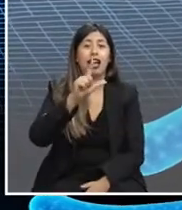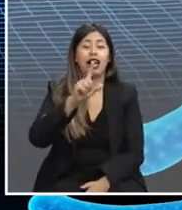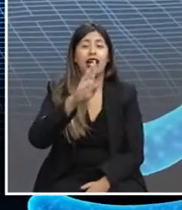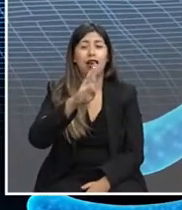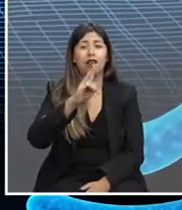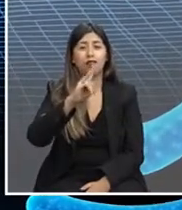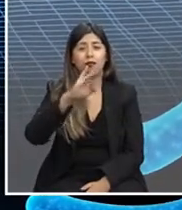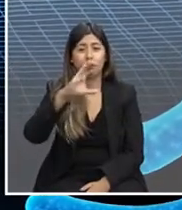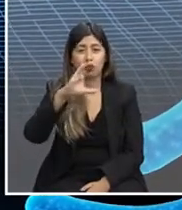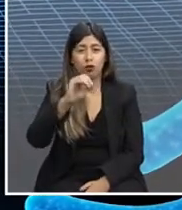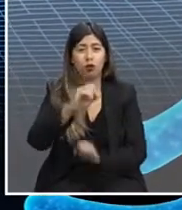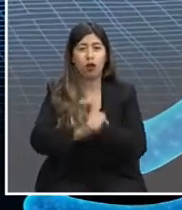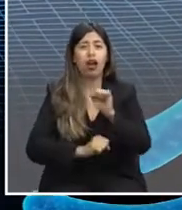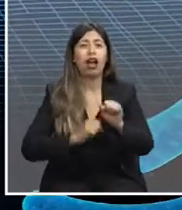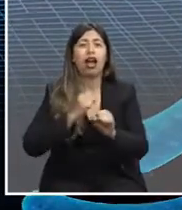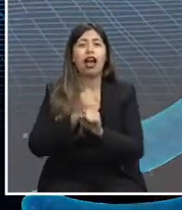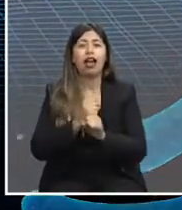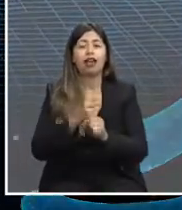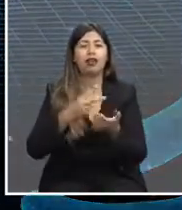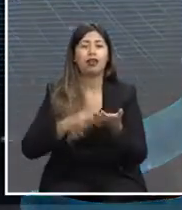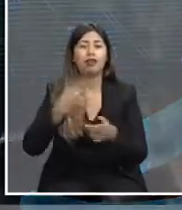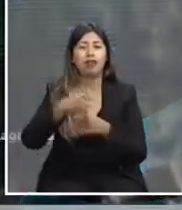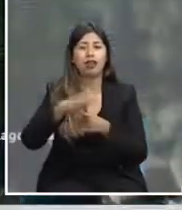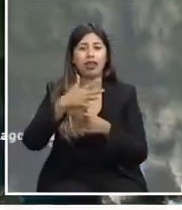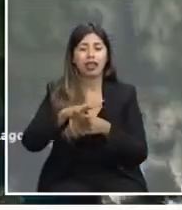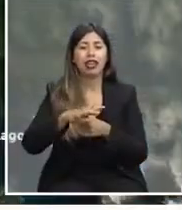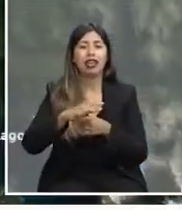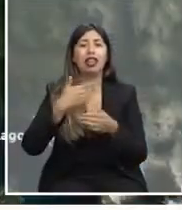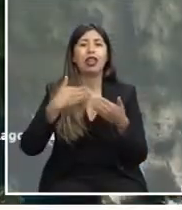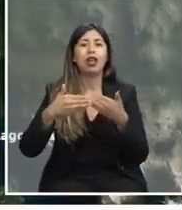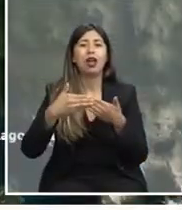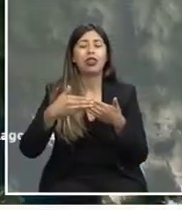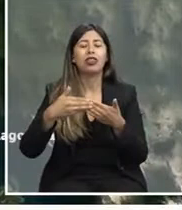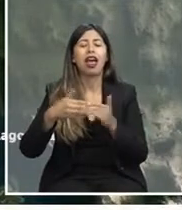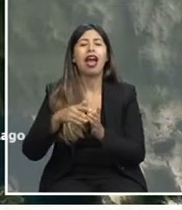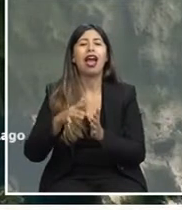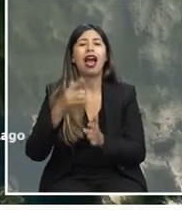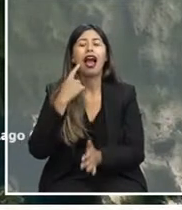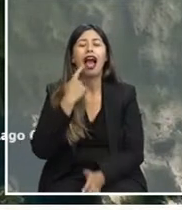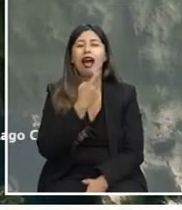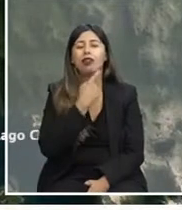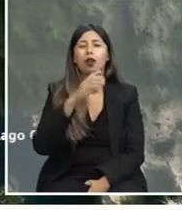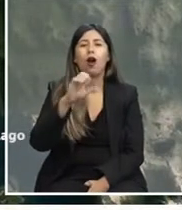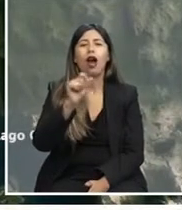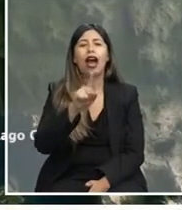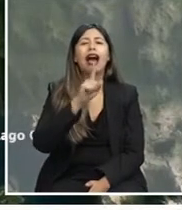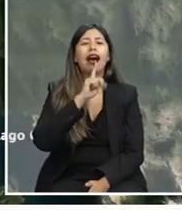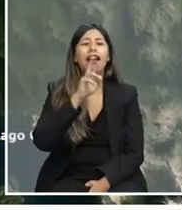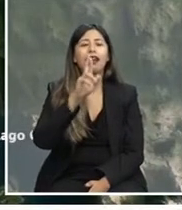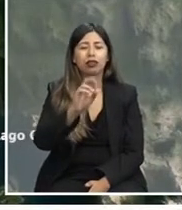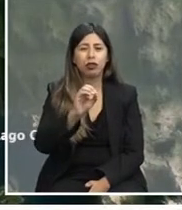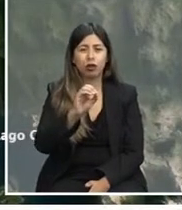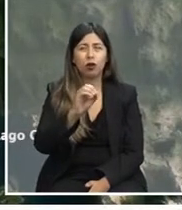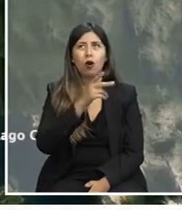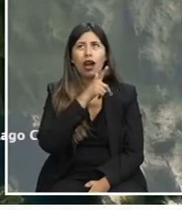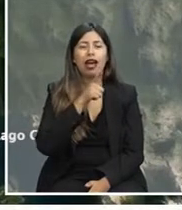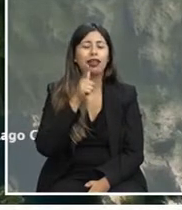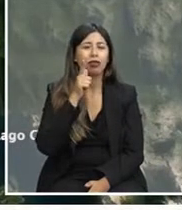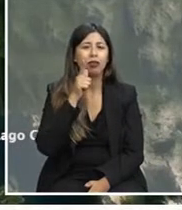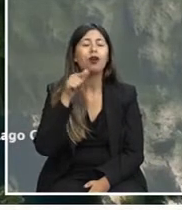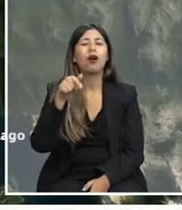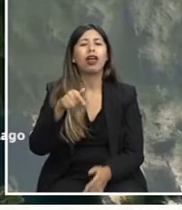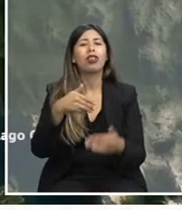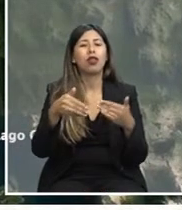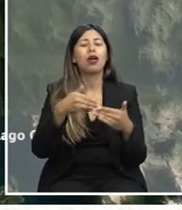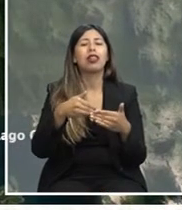Castro, Chiloé, muy lejos del volcán Calbuco, eventualmente no es vulnerable, porque está